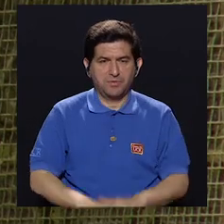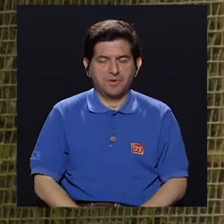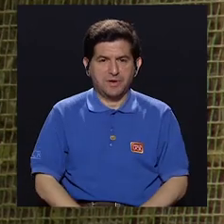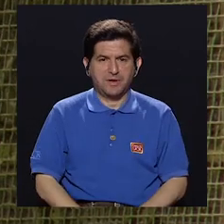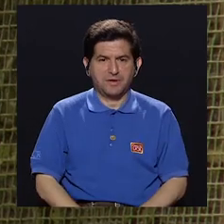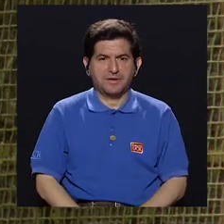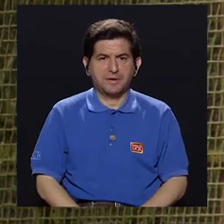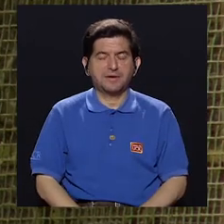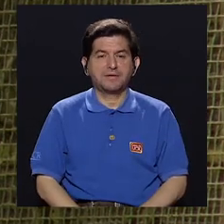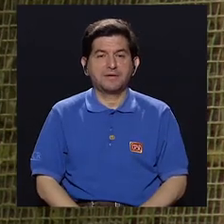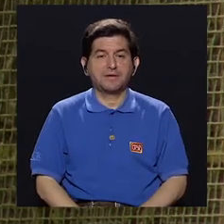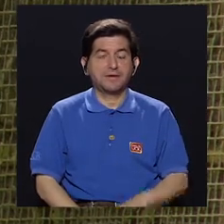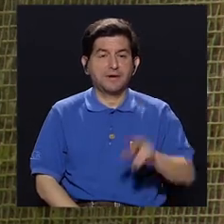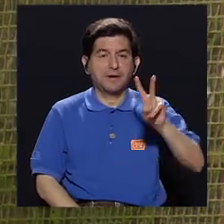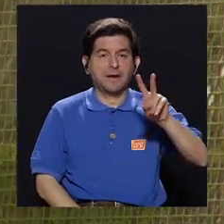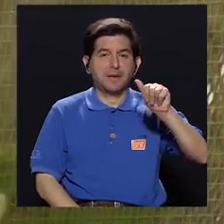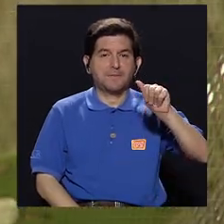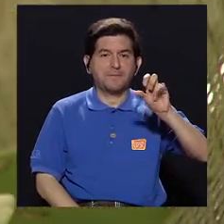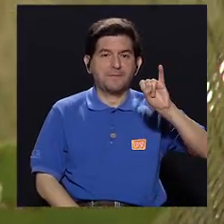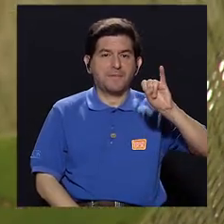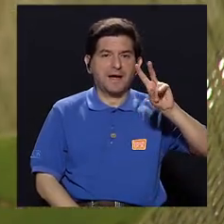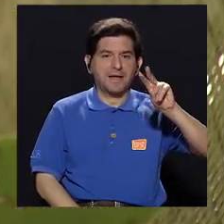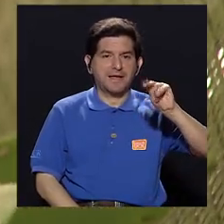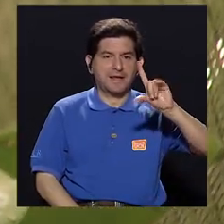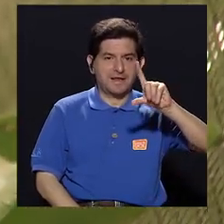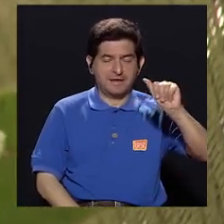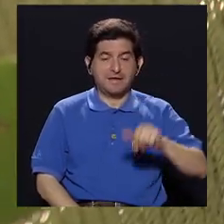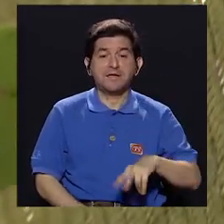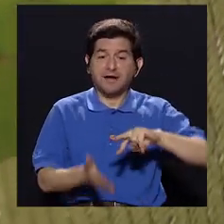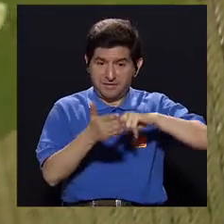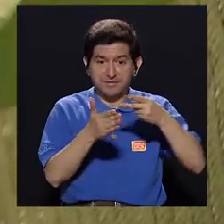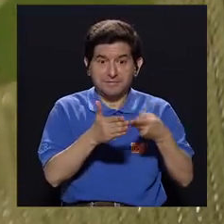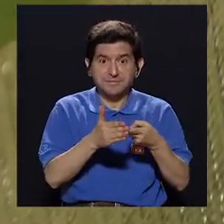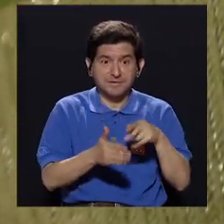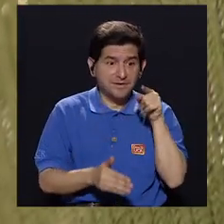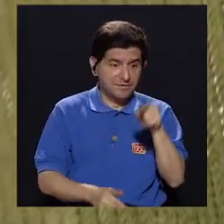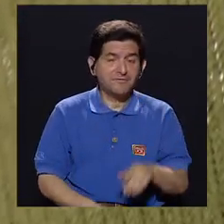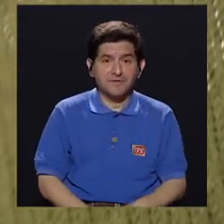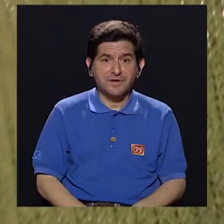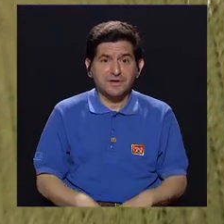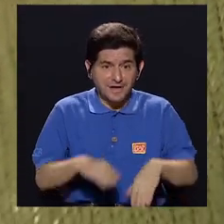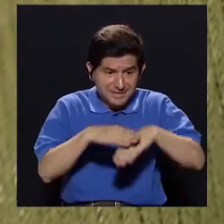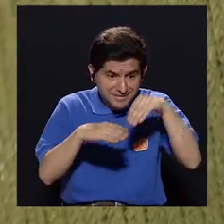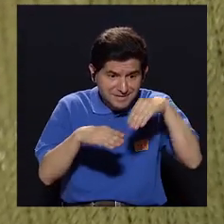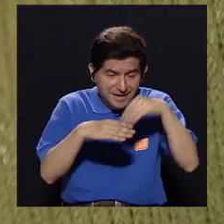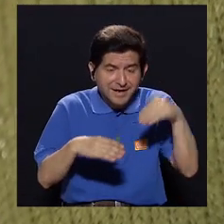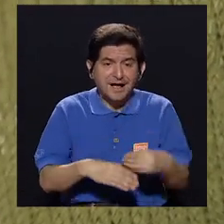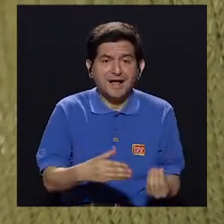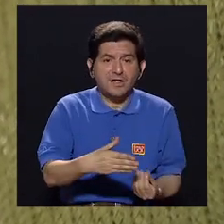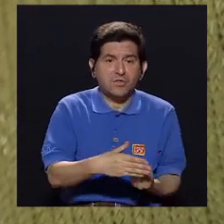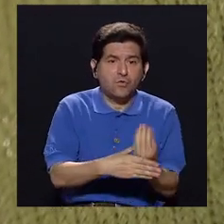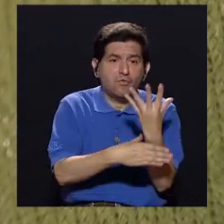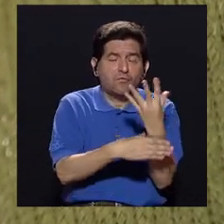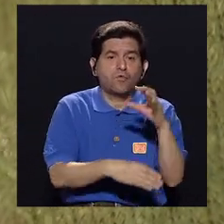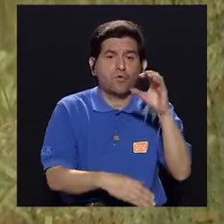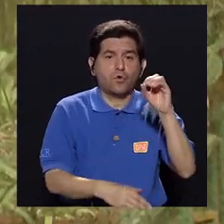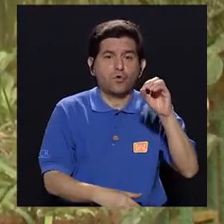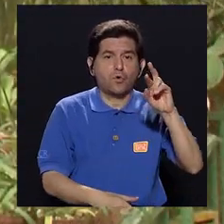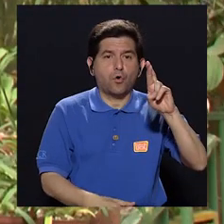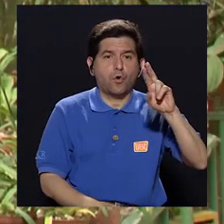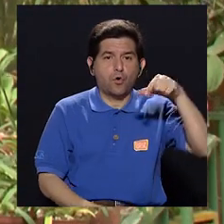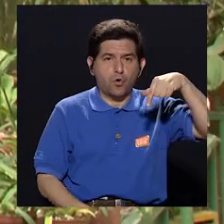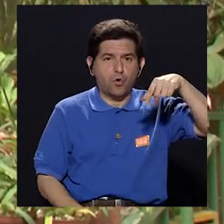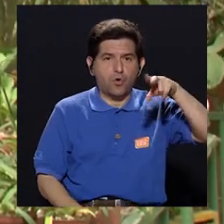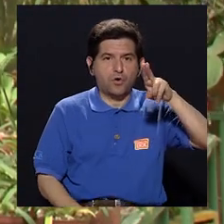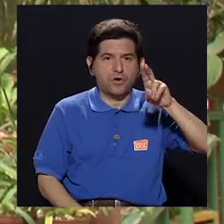pero mucha gente no sabe que las vainillas por ejemplo Son son orquídeas eh el extracto de vainilla es algo que se que se